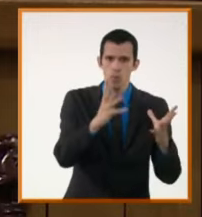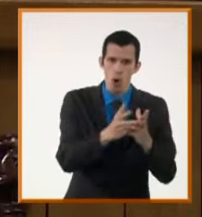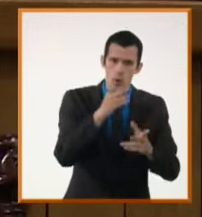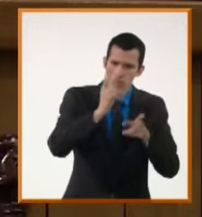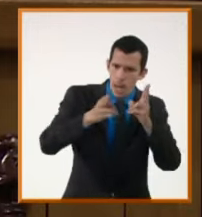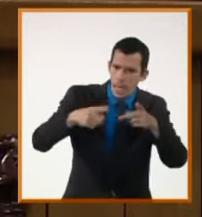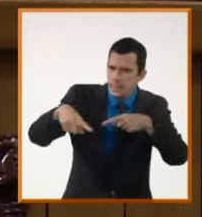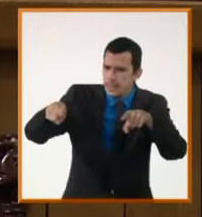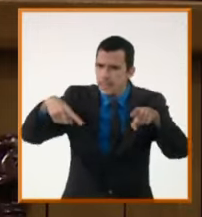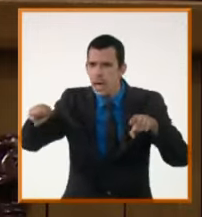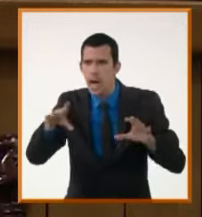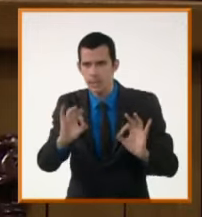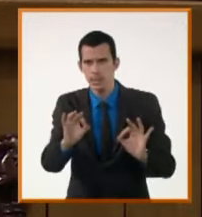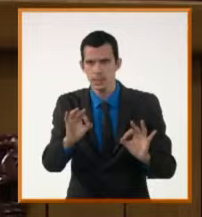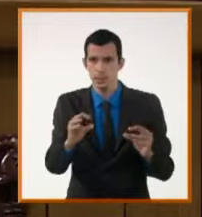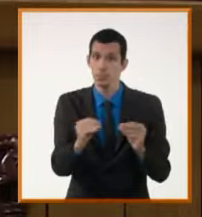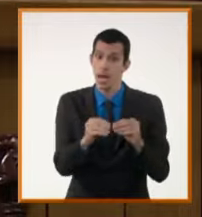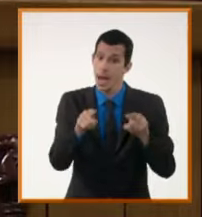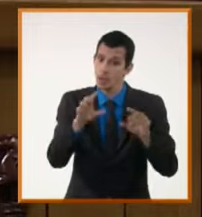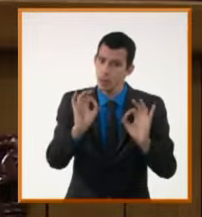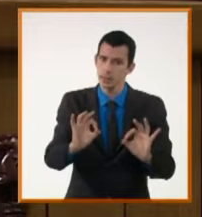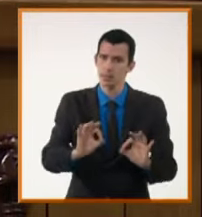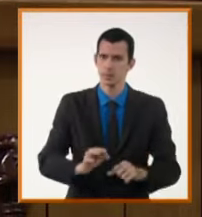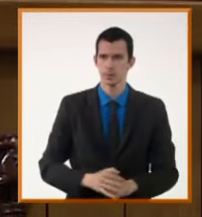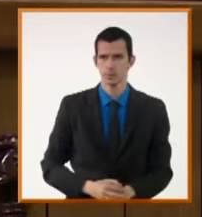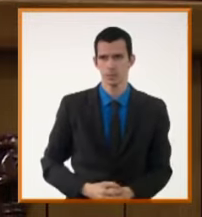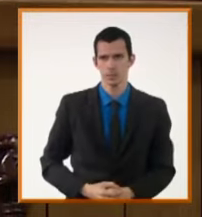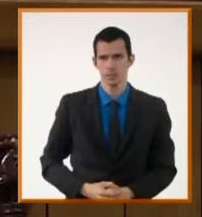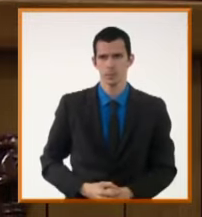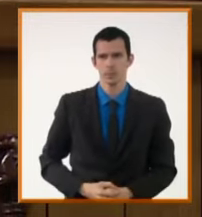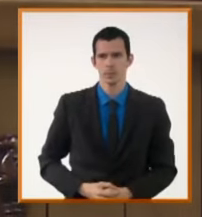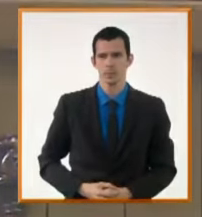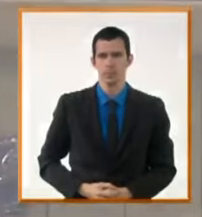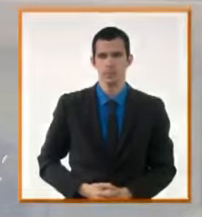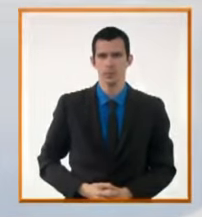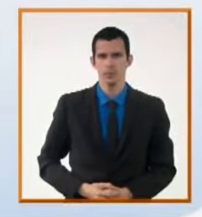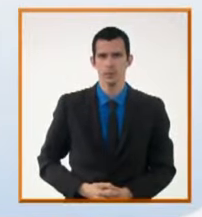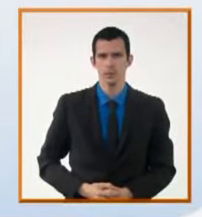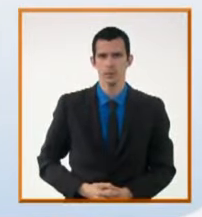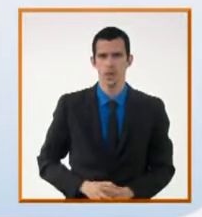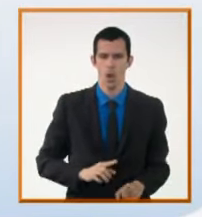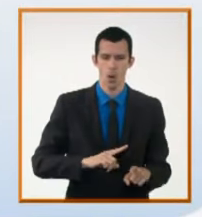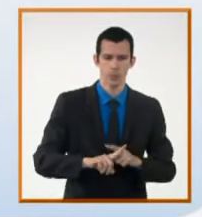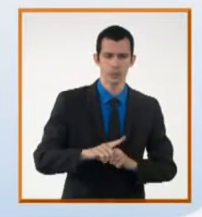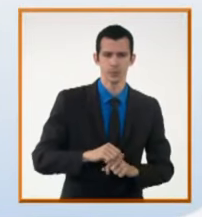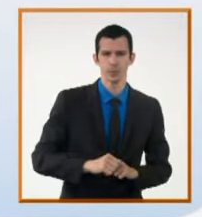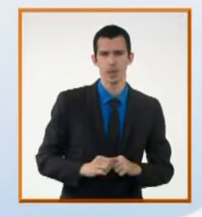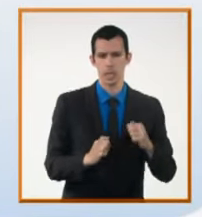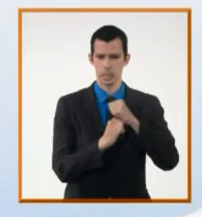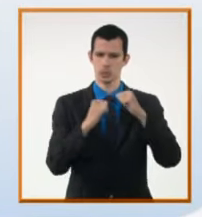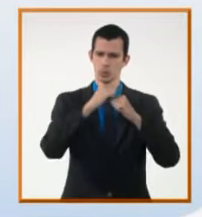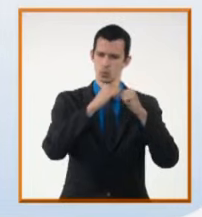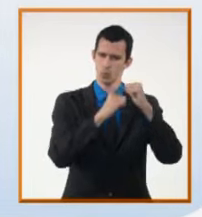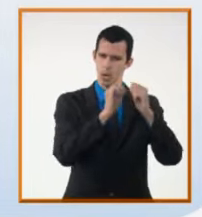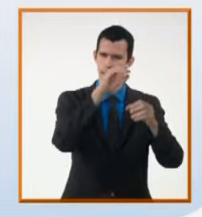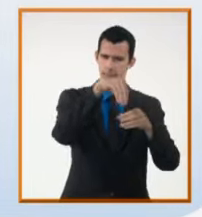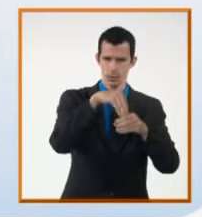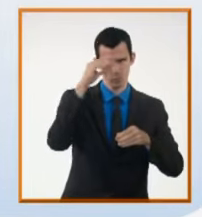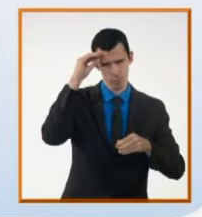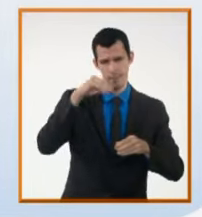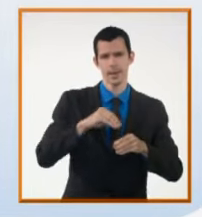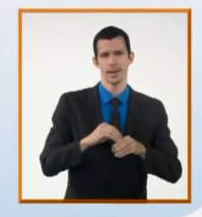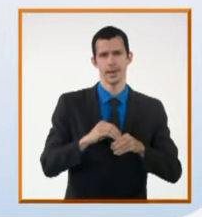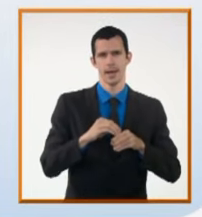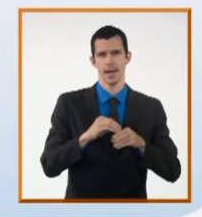El perfeccionamiento de la gestión administrativa y tributaria. Varias veces yo escuché